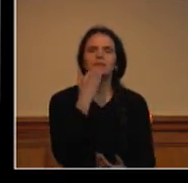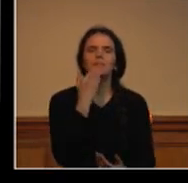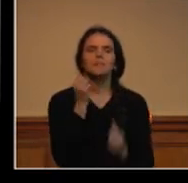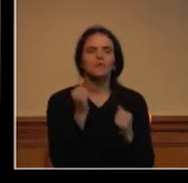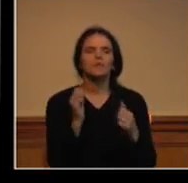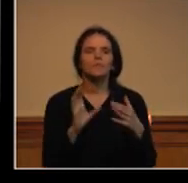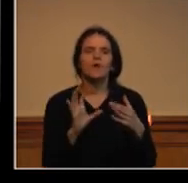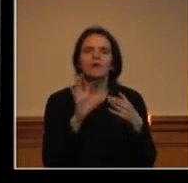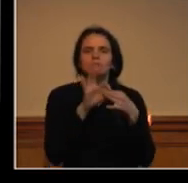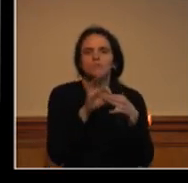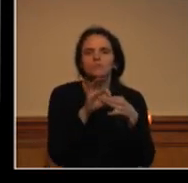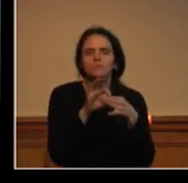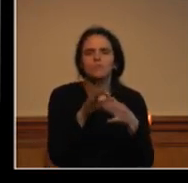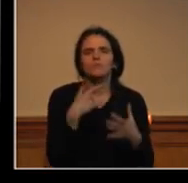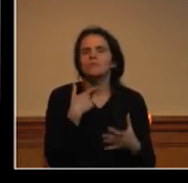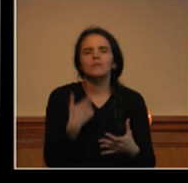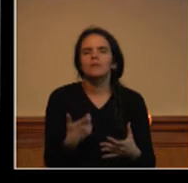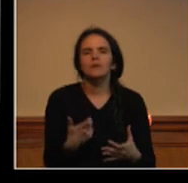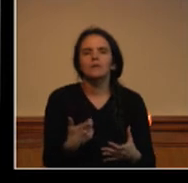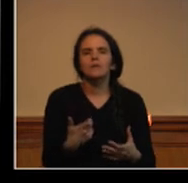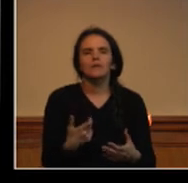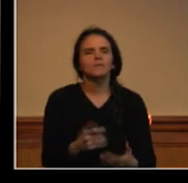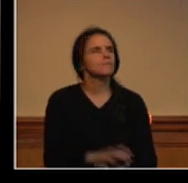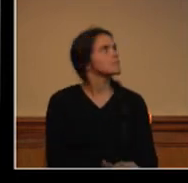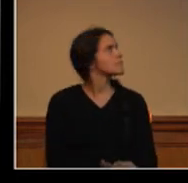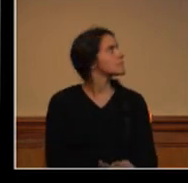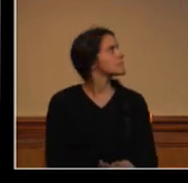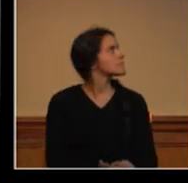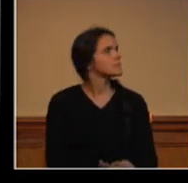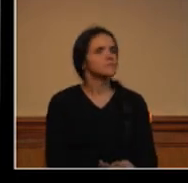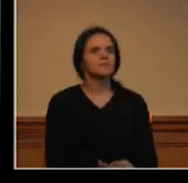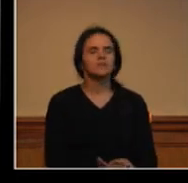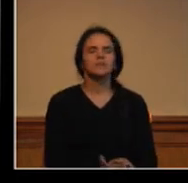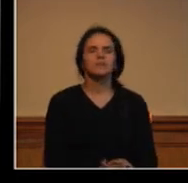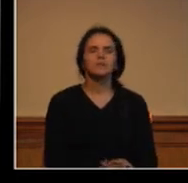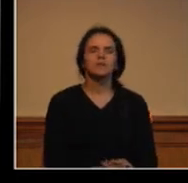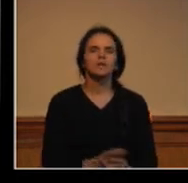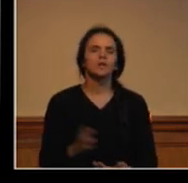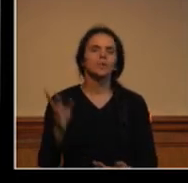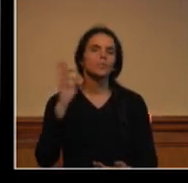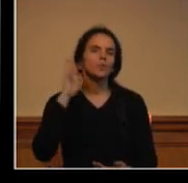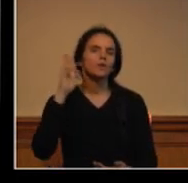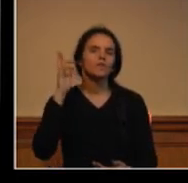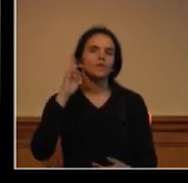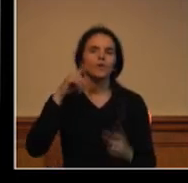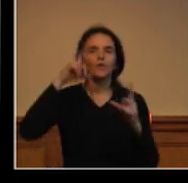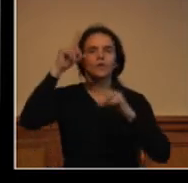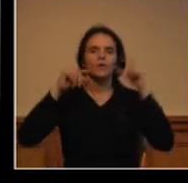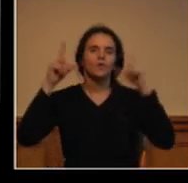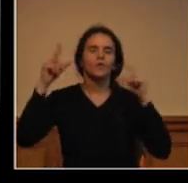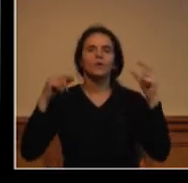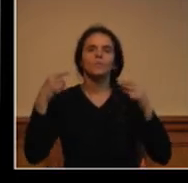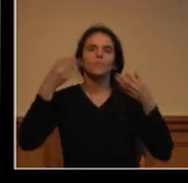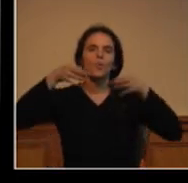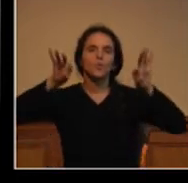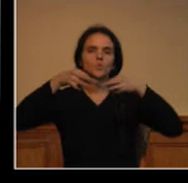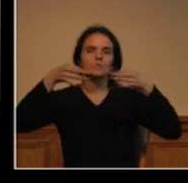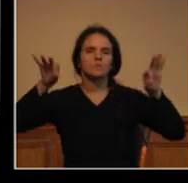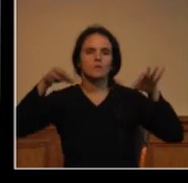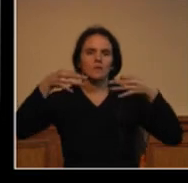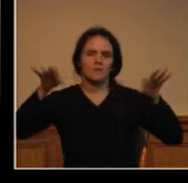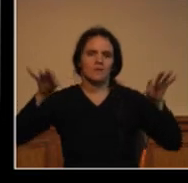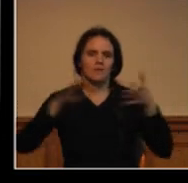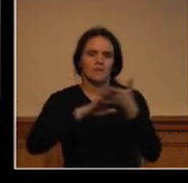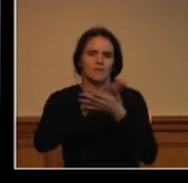asociar lo que es notas musicales a cada objeto. Esto nos permite trabajar principalmente lo que